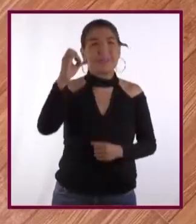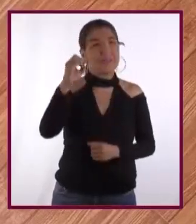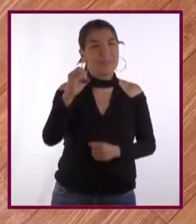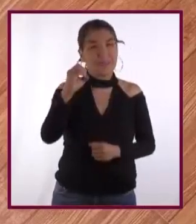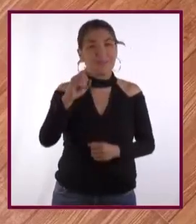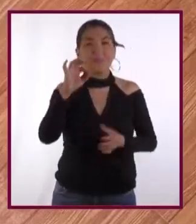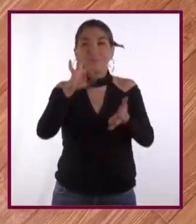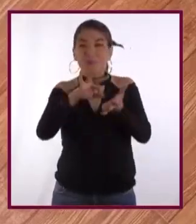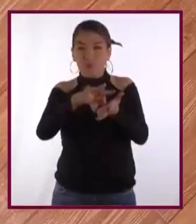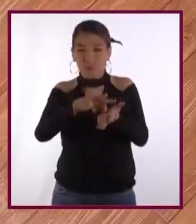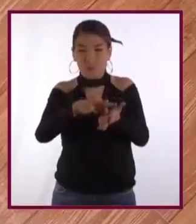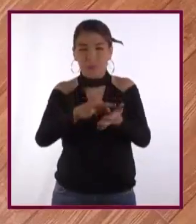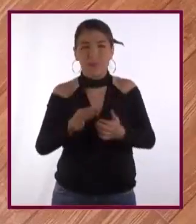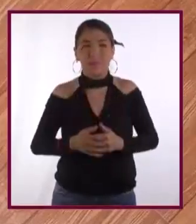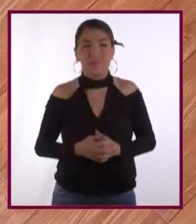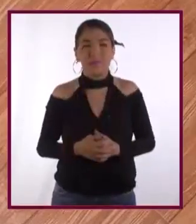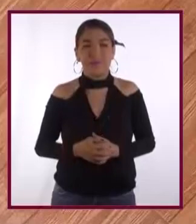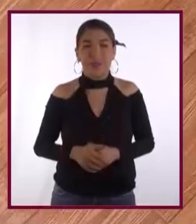Calculamos 36 grados